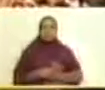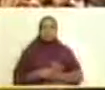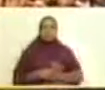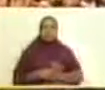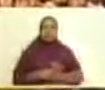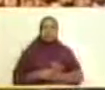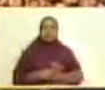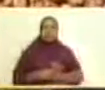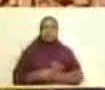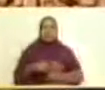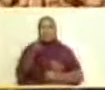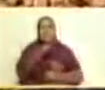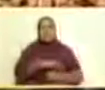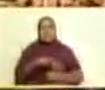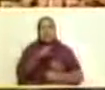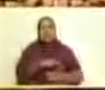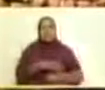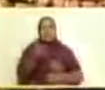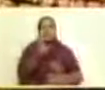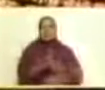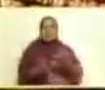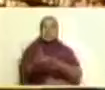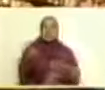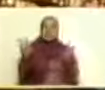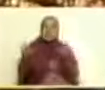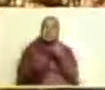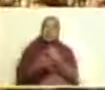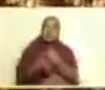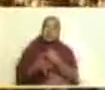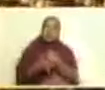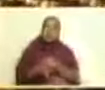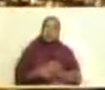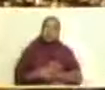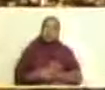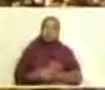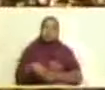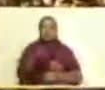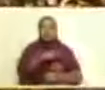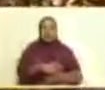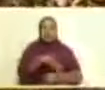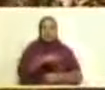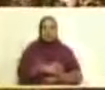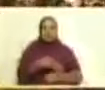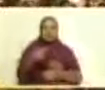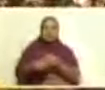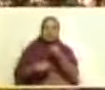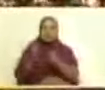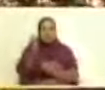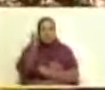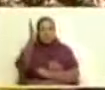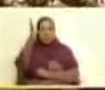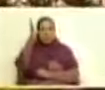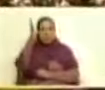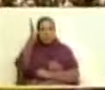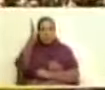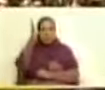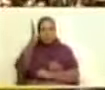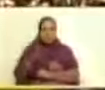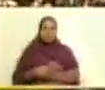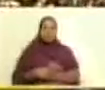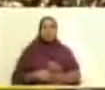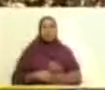la gran misión Ciencia, Innovación y Tecnología, la gran misión del conocimiento.